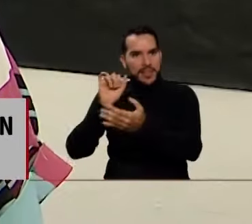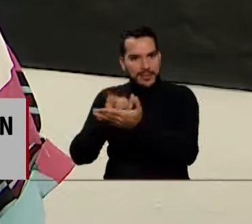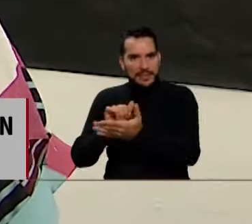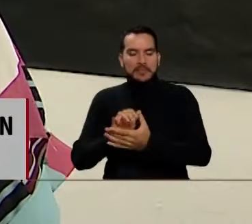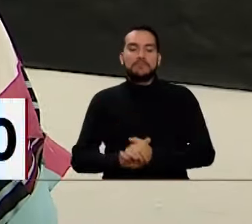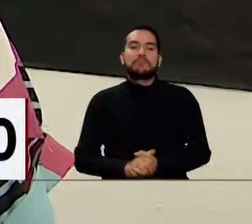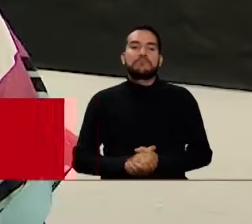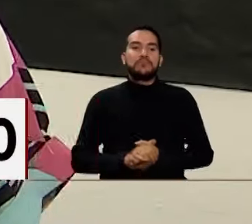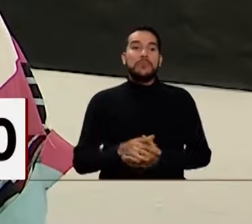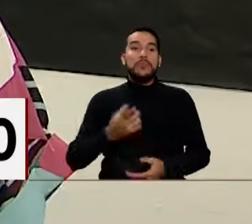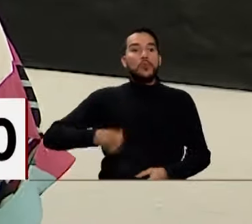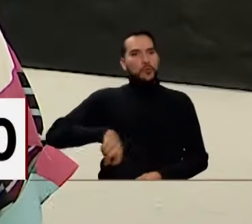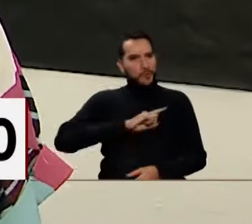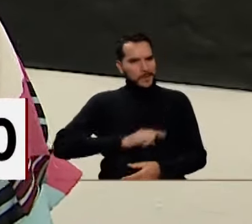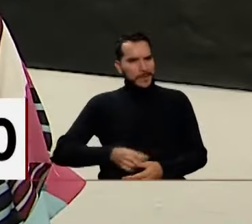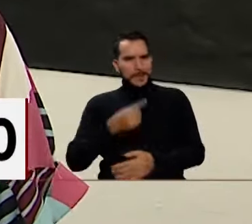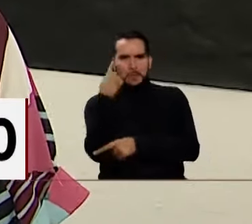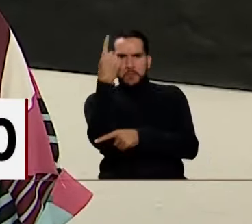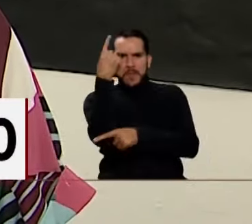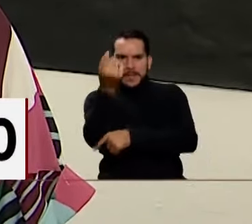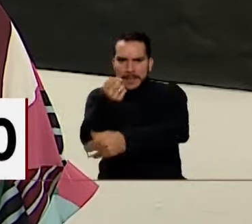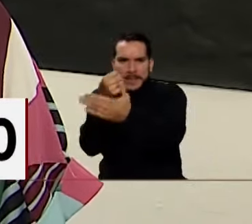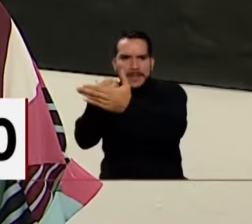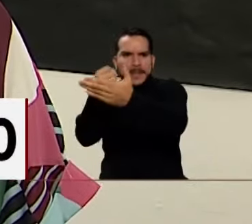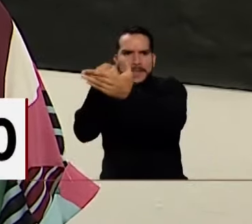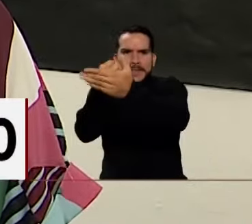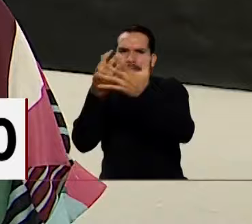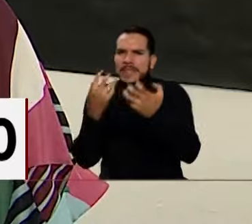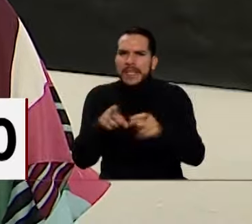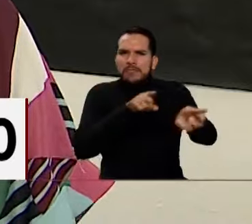que pretendían hacer que las instituciones del Estado